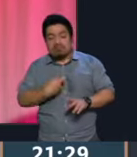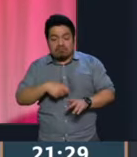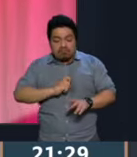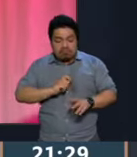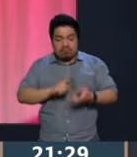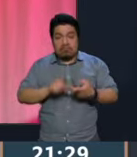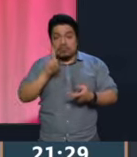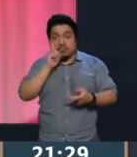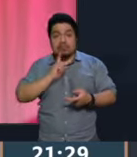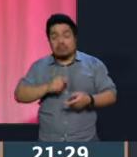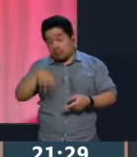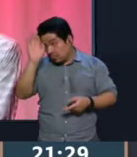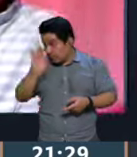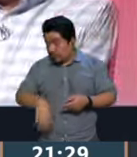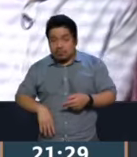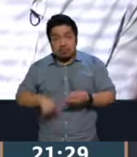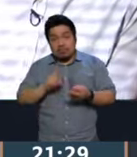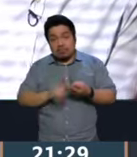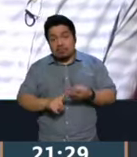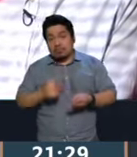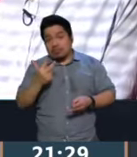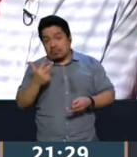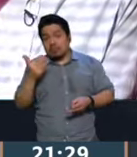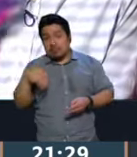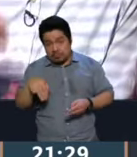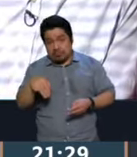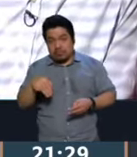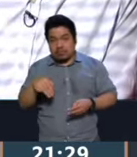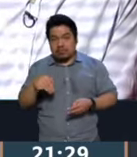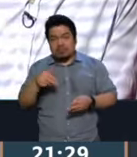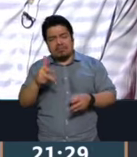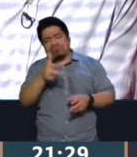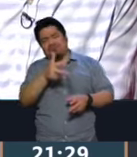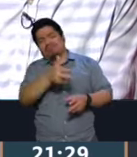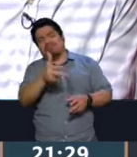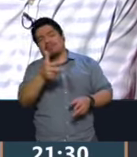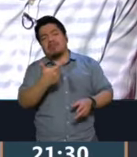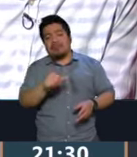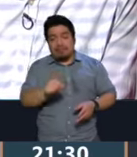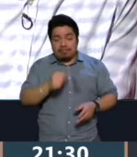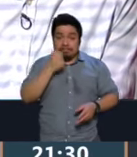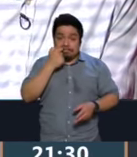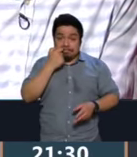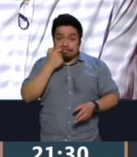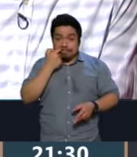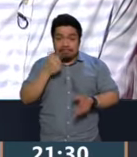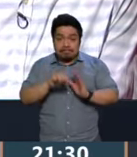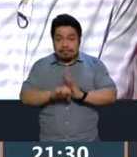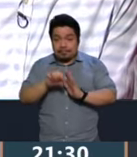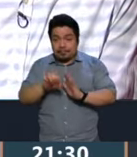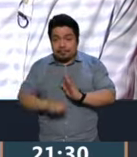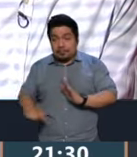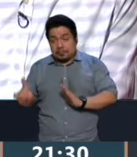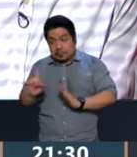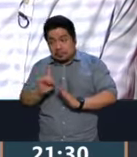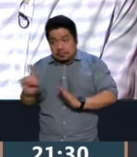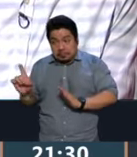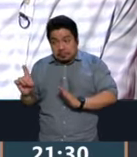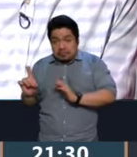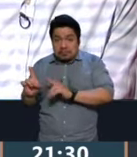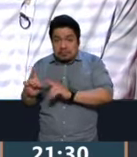mujeres ni se diga, o sea, cada 8M es mínimo una gaseada. Entonces, a mí me parece que si llega a existir una derecha,